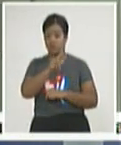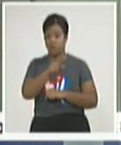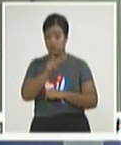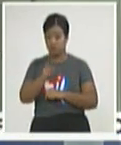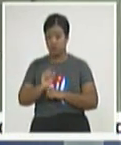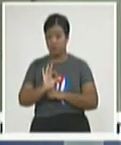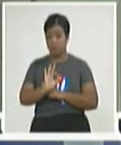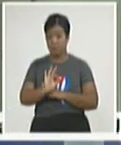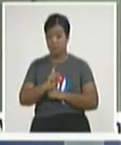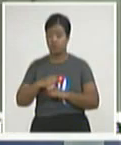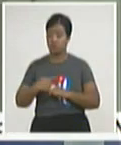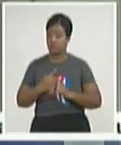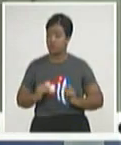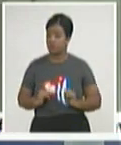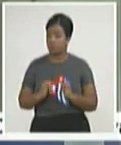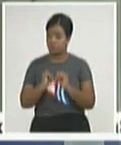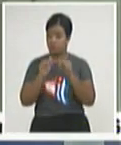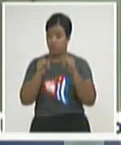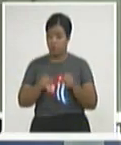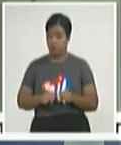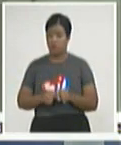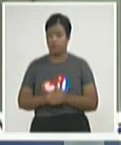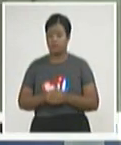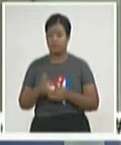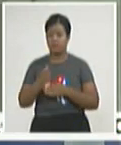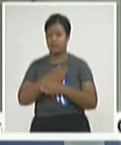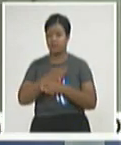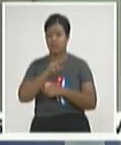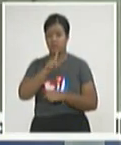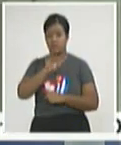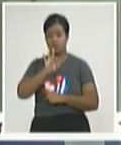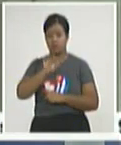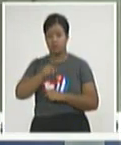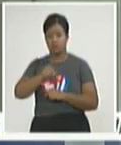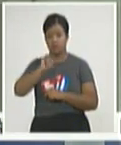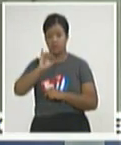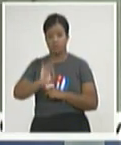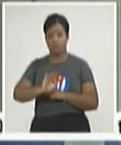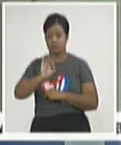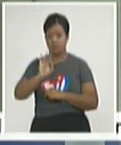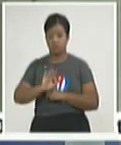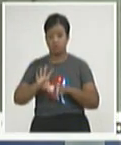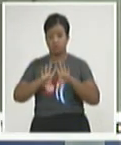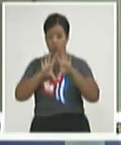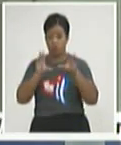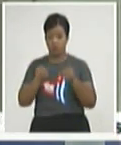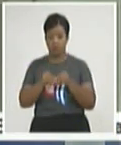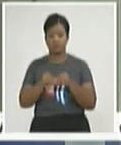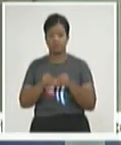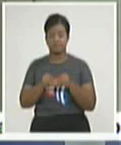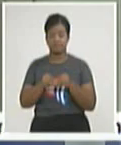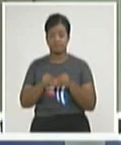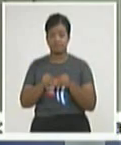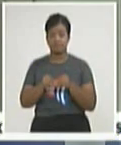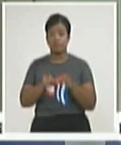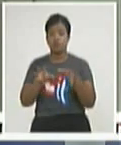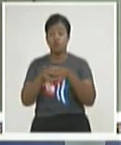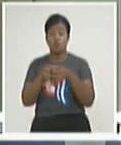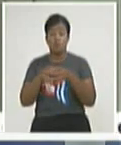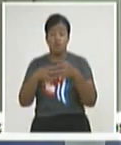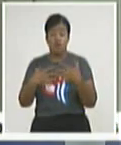entre los que informamos hoy, el 18,6% de todos los fallecidos. Y el grupo de más